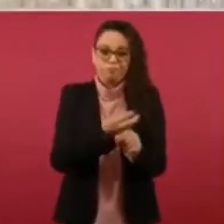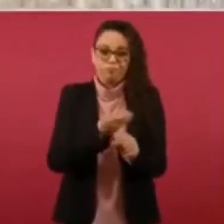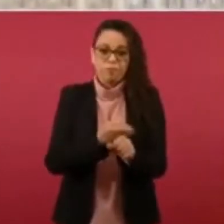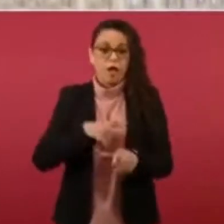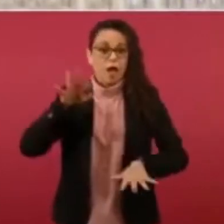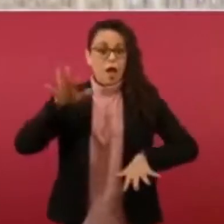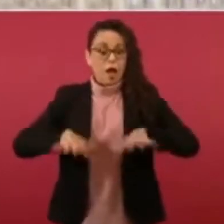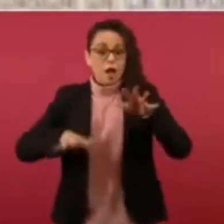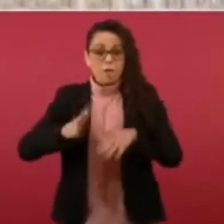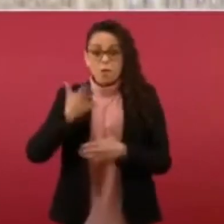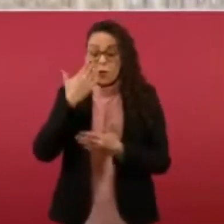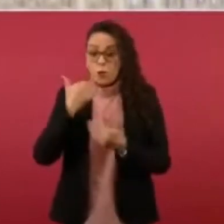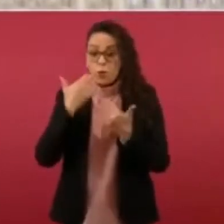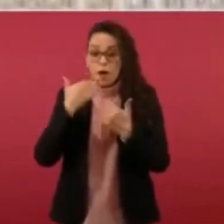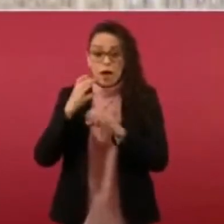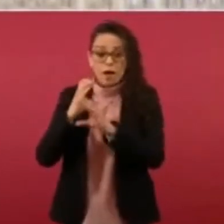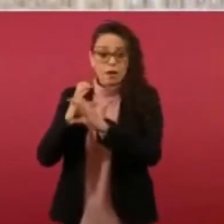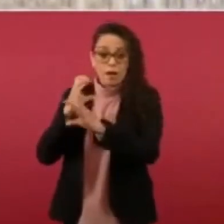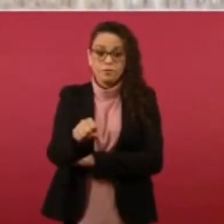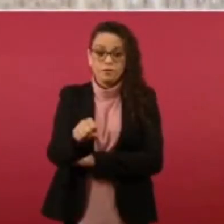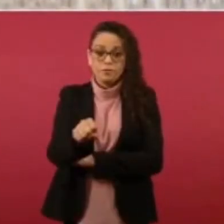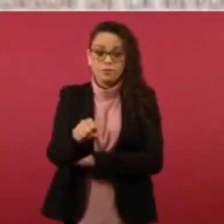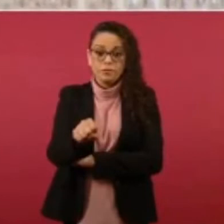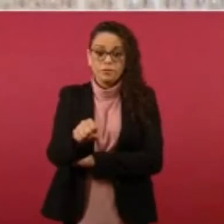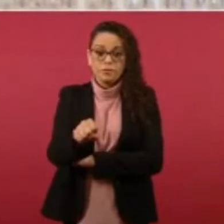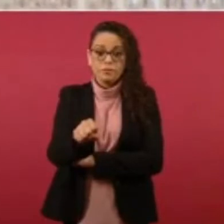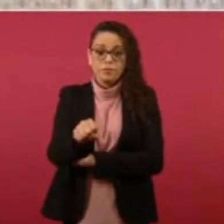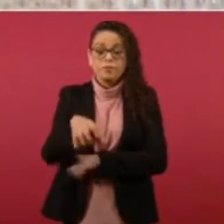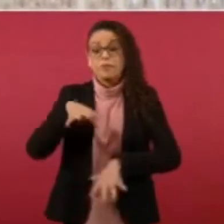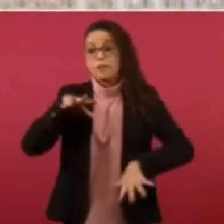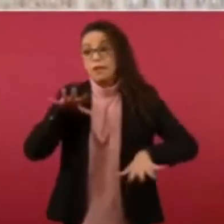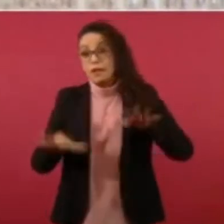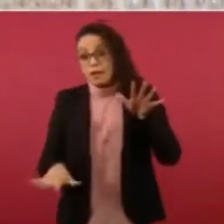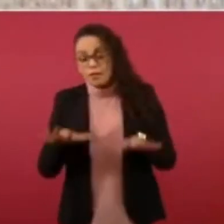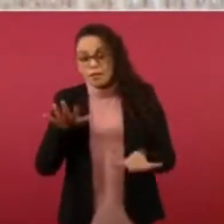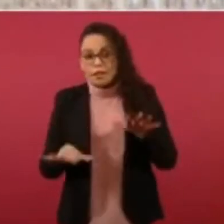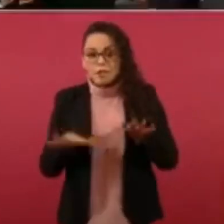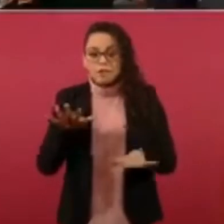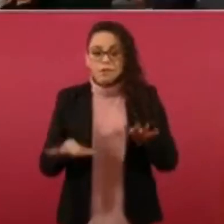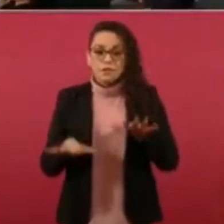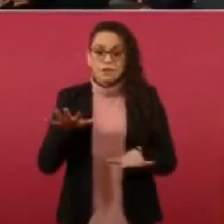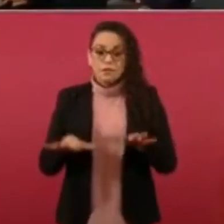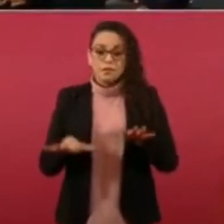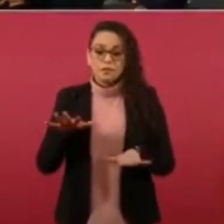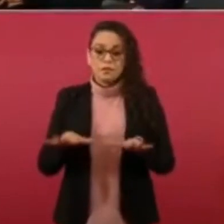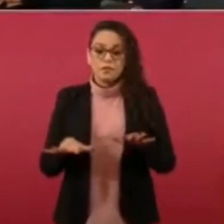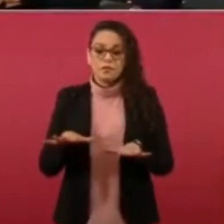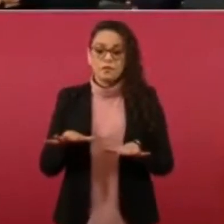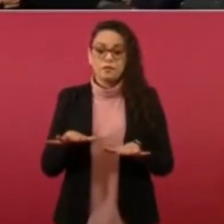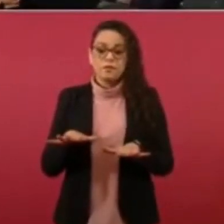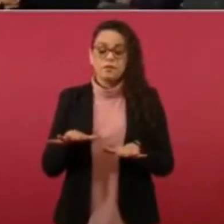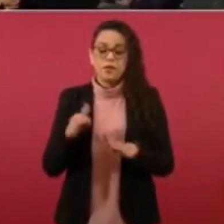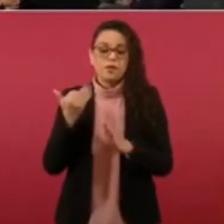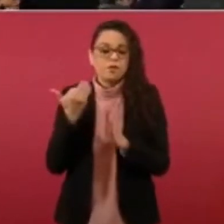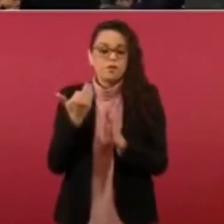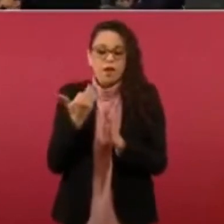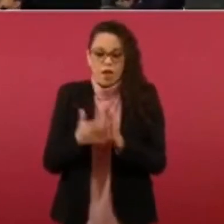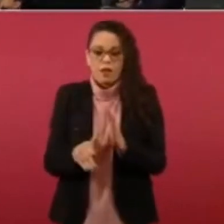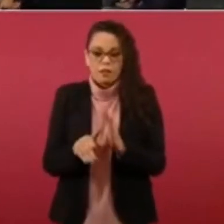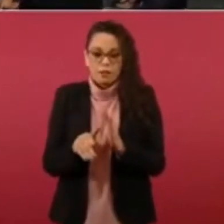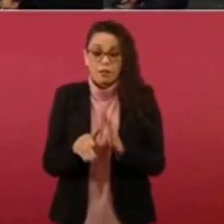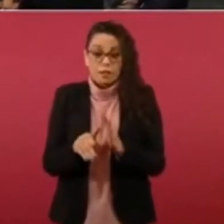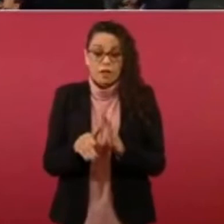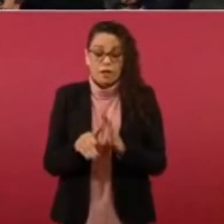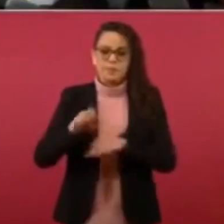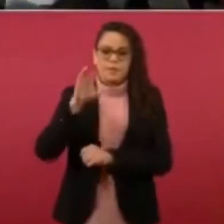volteo, no alcanzan. Hay veces que ya hace falta la fuerza de trabajo,